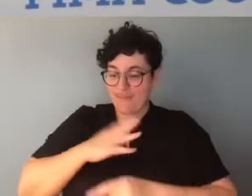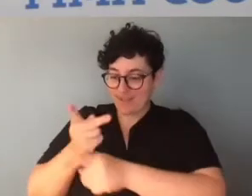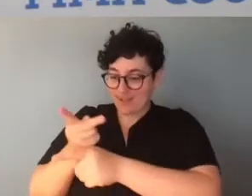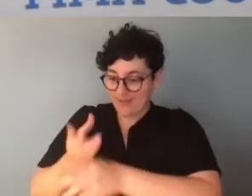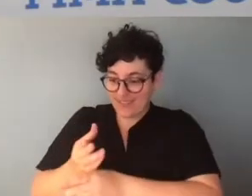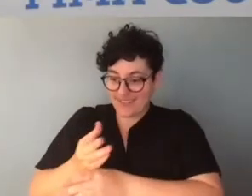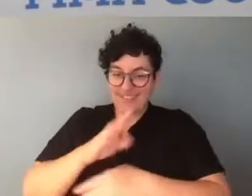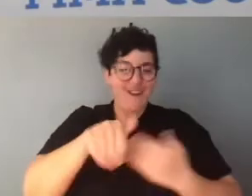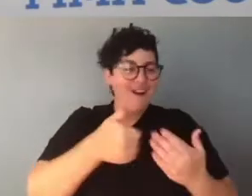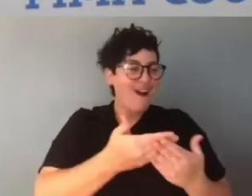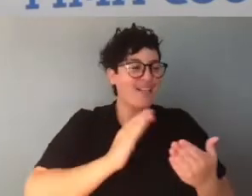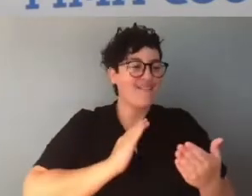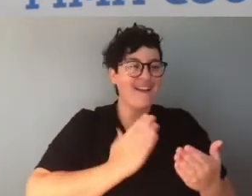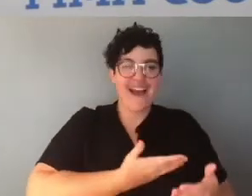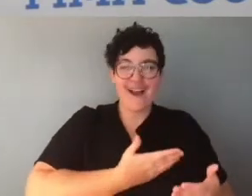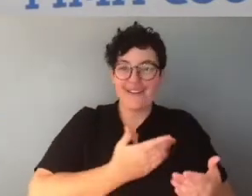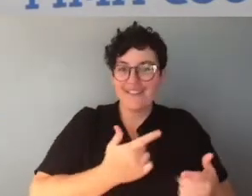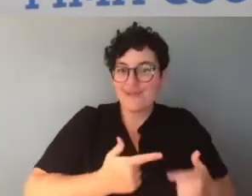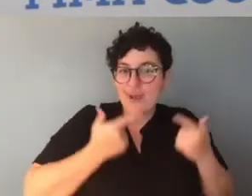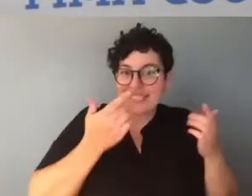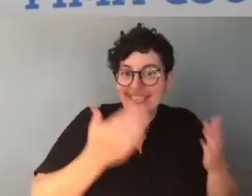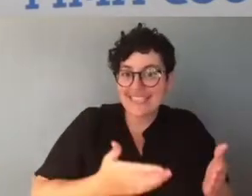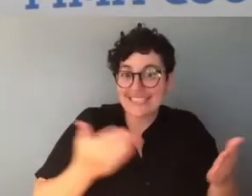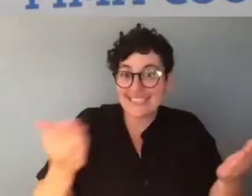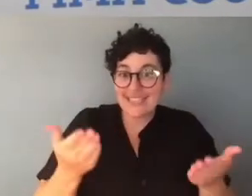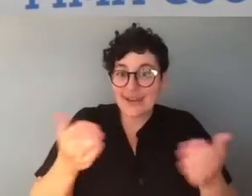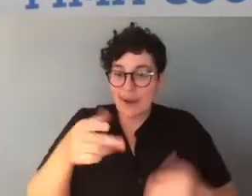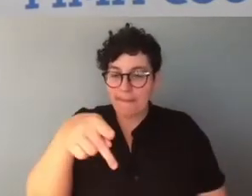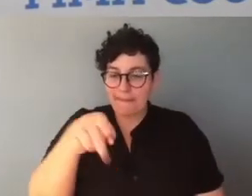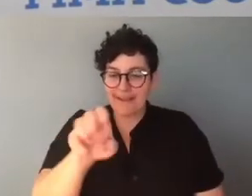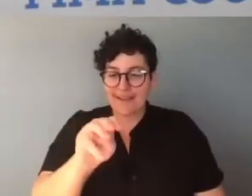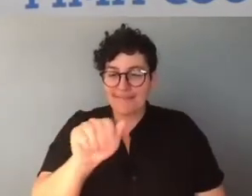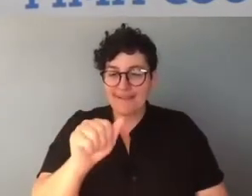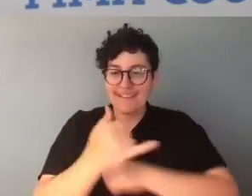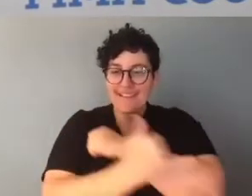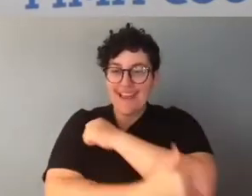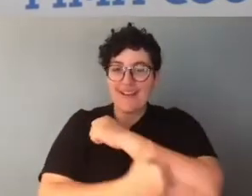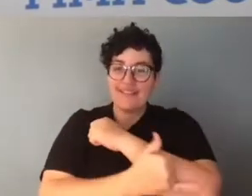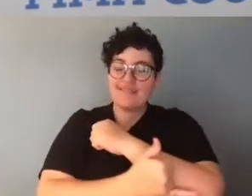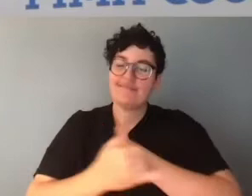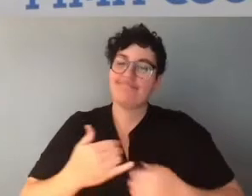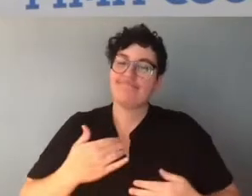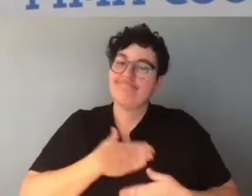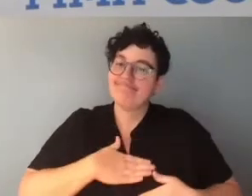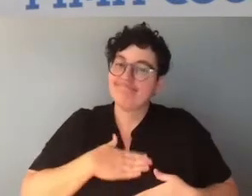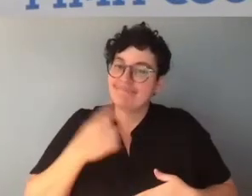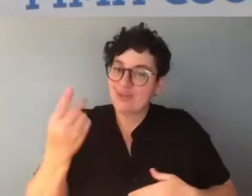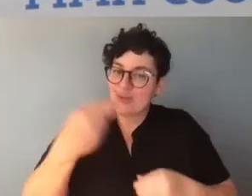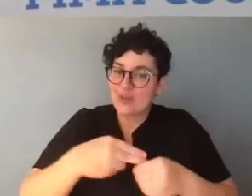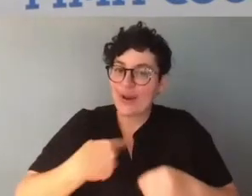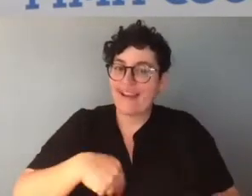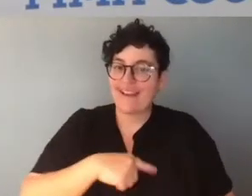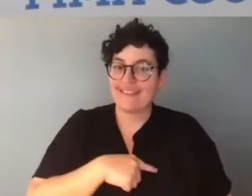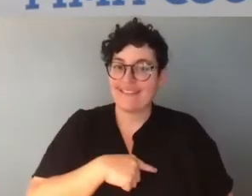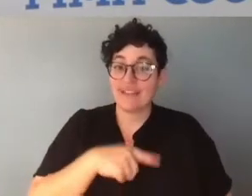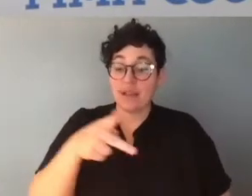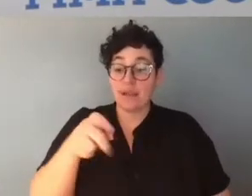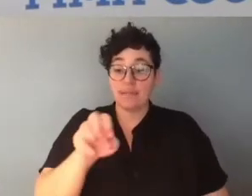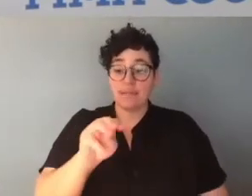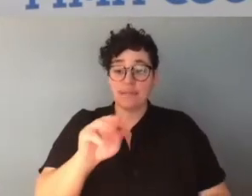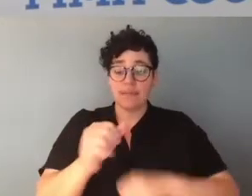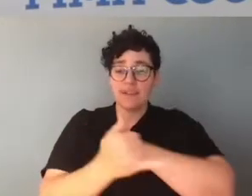comunidad amada, me da mucho gusto que ustedes pudieron unirse con nosotros. El condado de Pima es una mezcla de